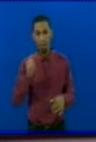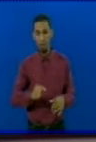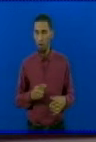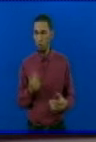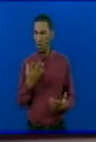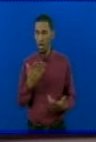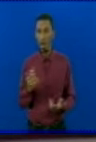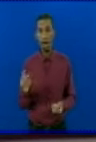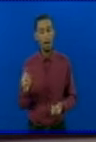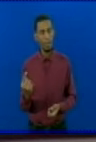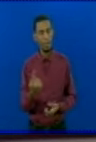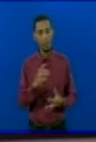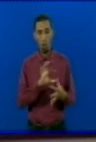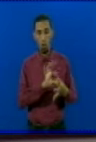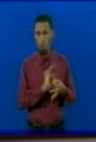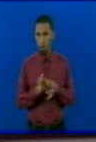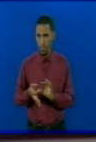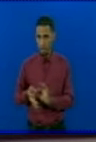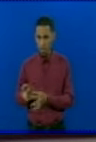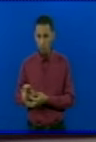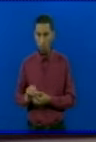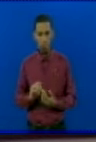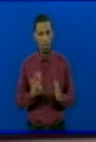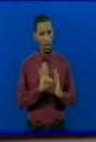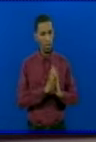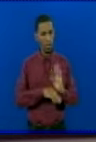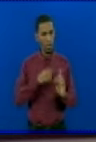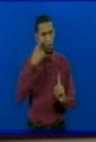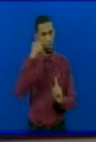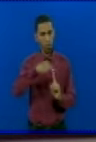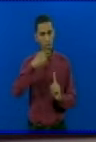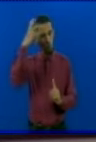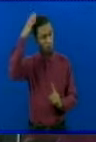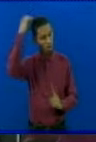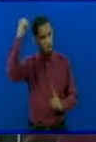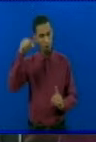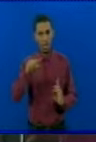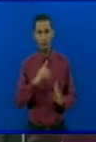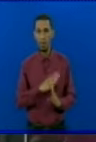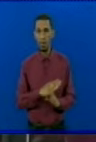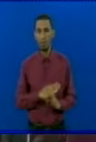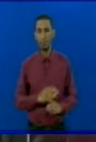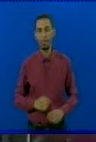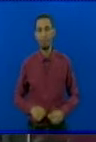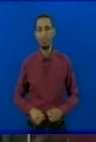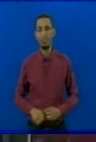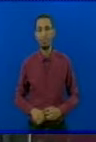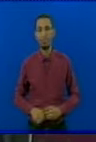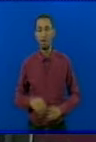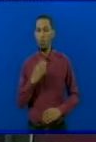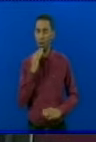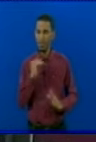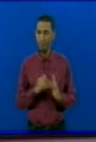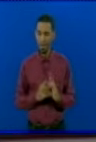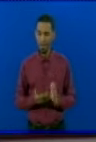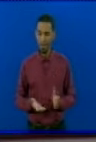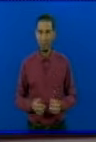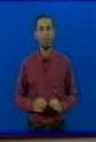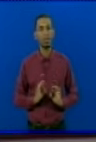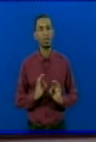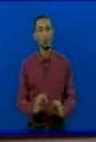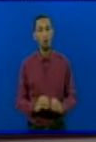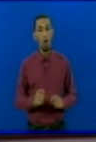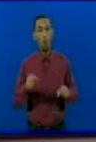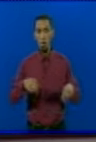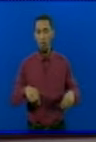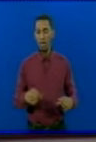Serrabeitía, coordinador de programas y objetivos del gobierno en nuestra provincia. Bienvenido a nuestro espacio. Buenas tardes. También en esta jornada queremos